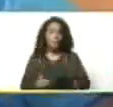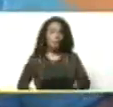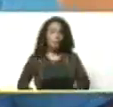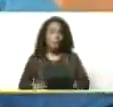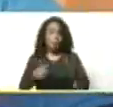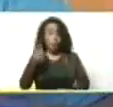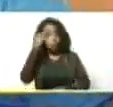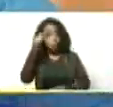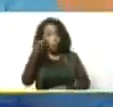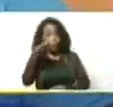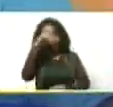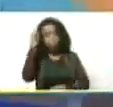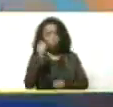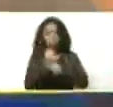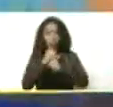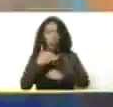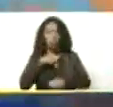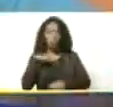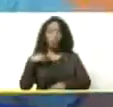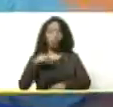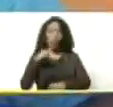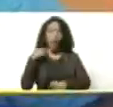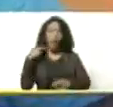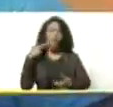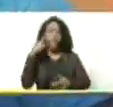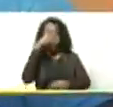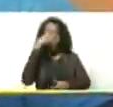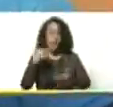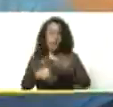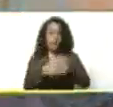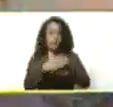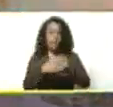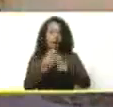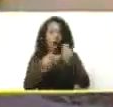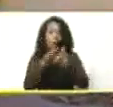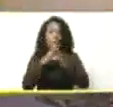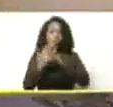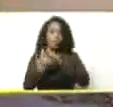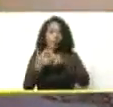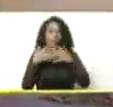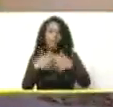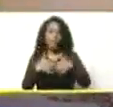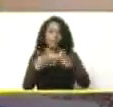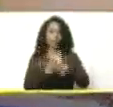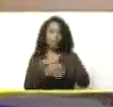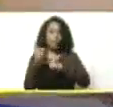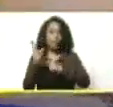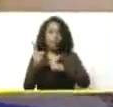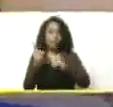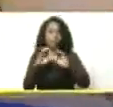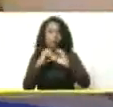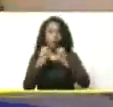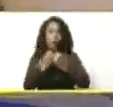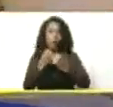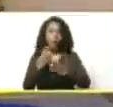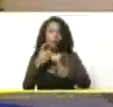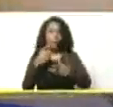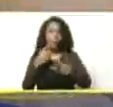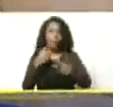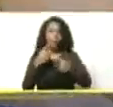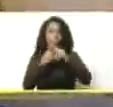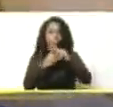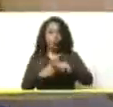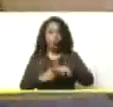sujeto un presidente obrero tú tenemos que avanzar la industrialización de los barrios caraqueños tenemos la cita y de priorización